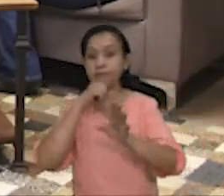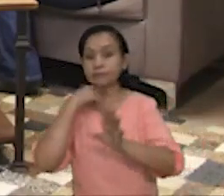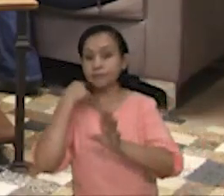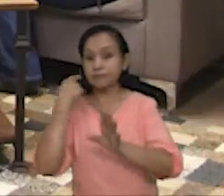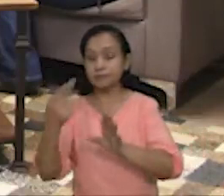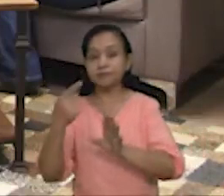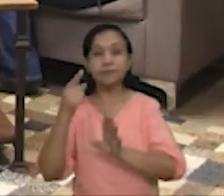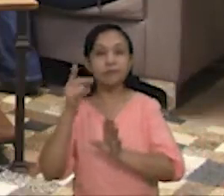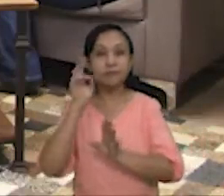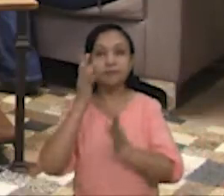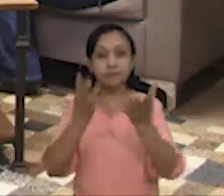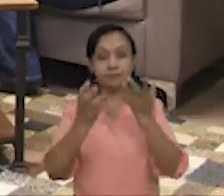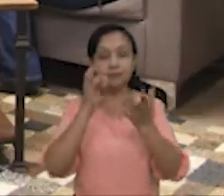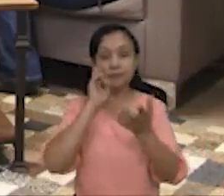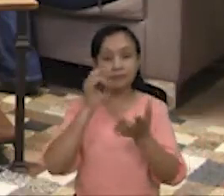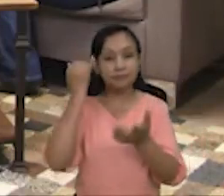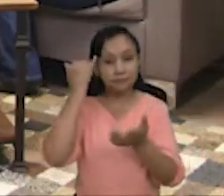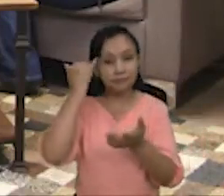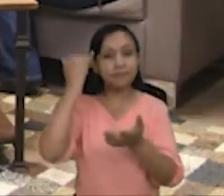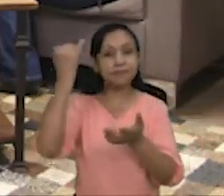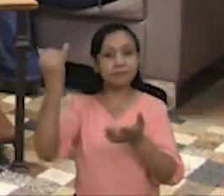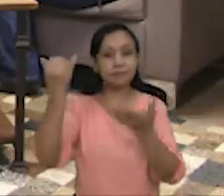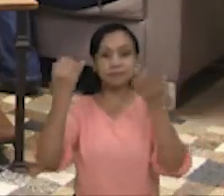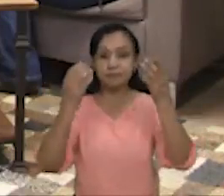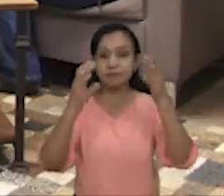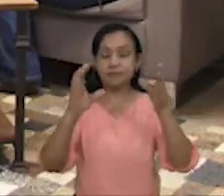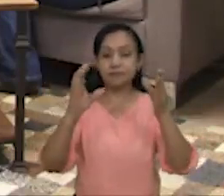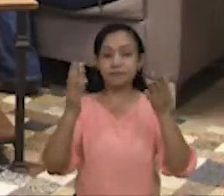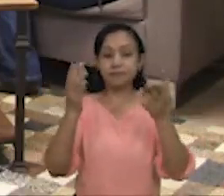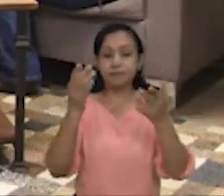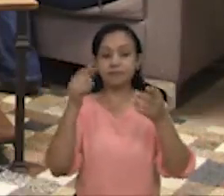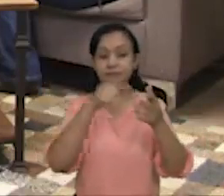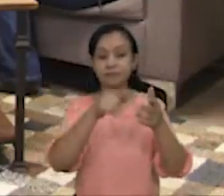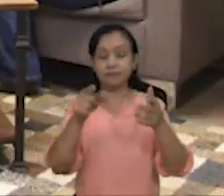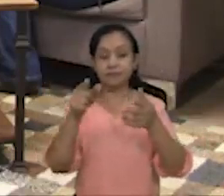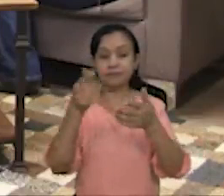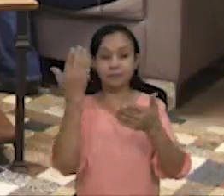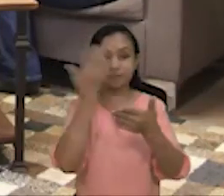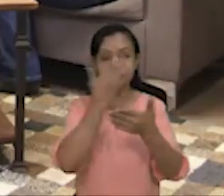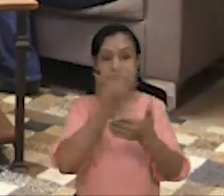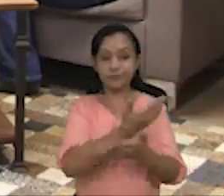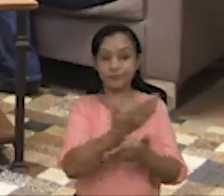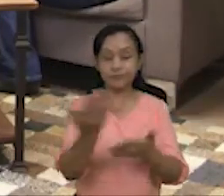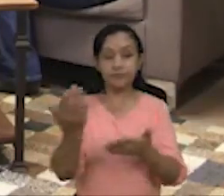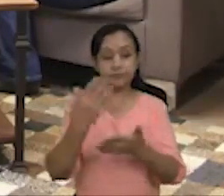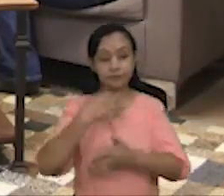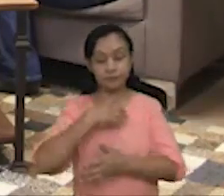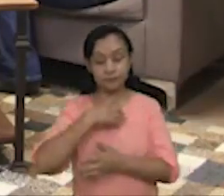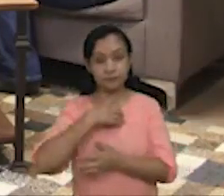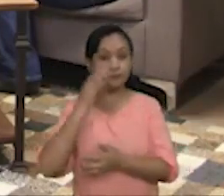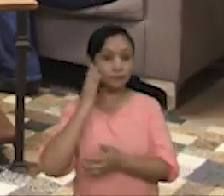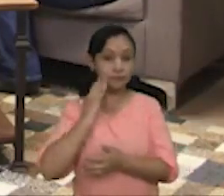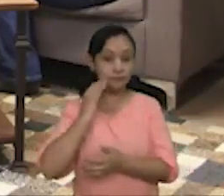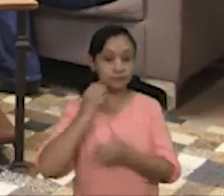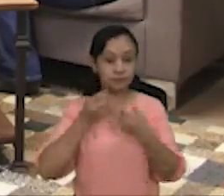esa expectativa y esa idealización que hay en el estudiante y la experiencia que vos traes para